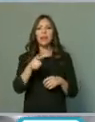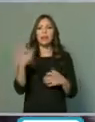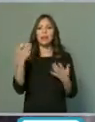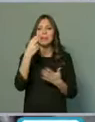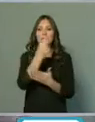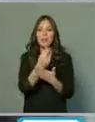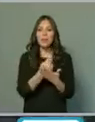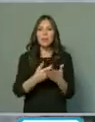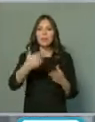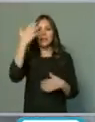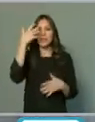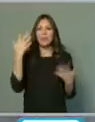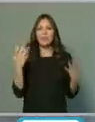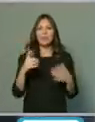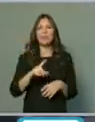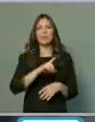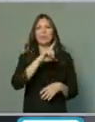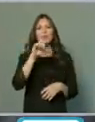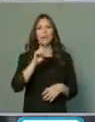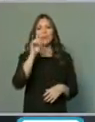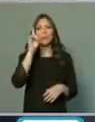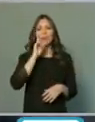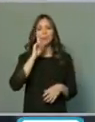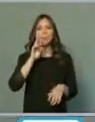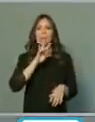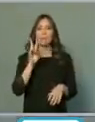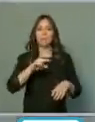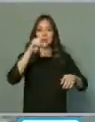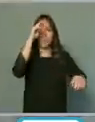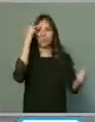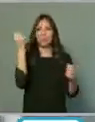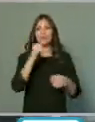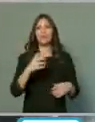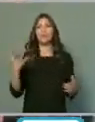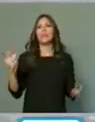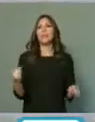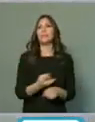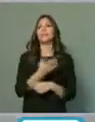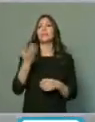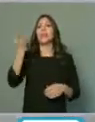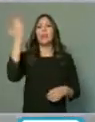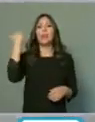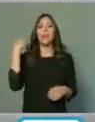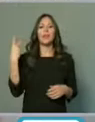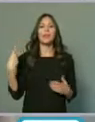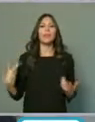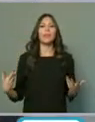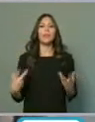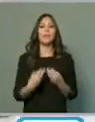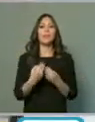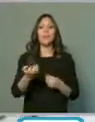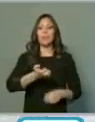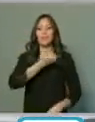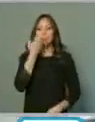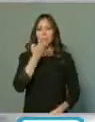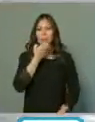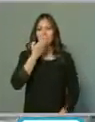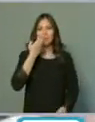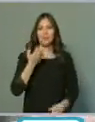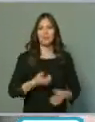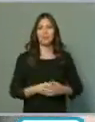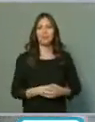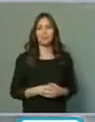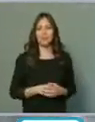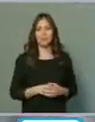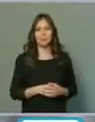obra, por su ilustración, porque la verdad es que es bien talentosa y resultó que íbamos juntas en la escuela. Y la verdad